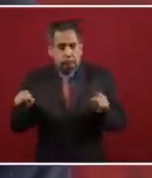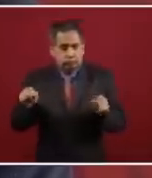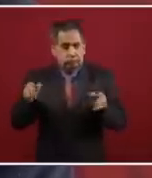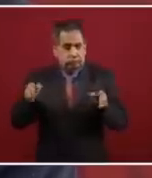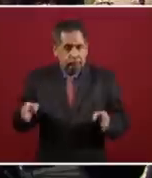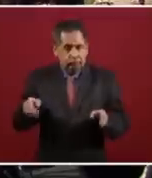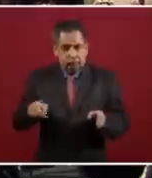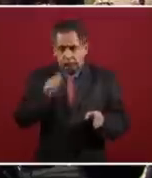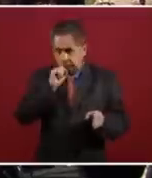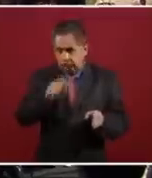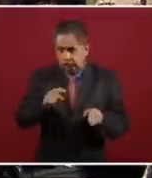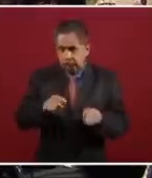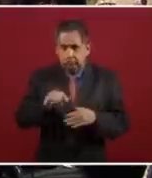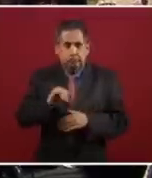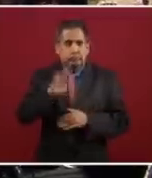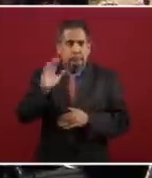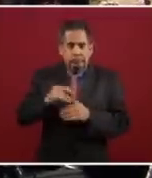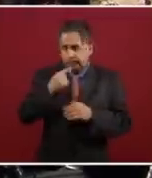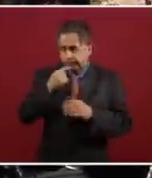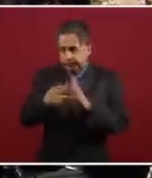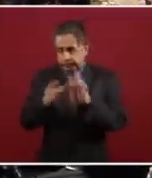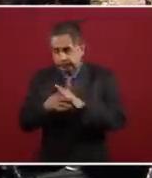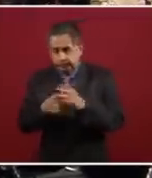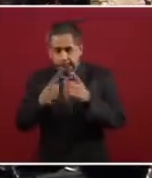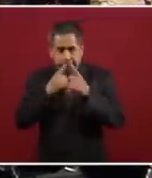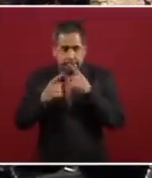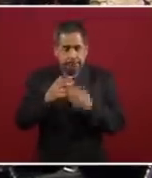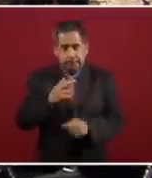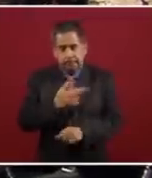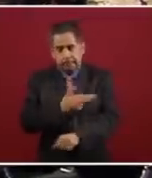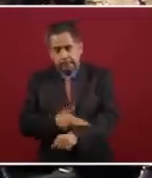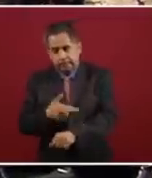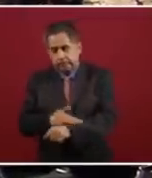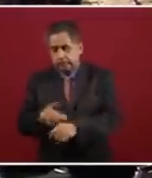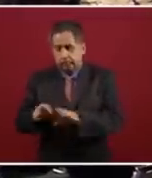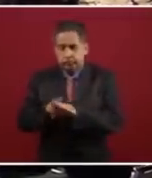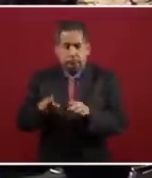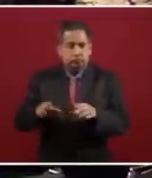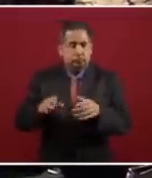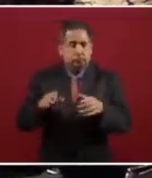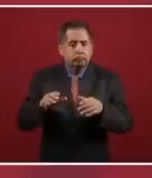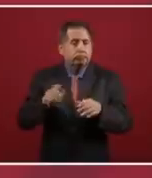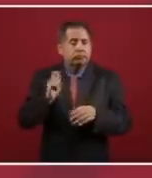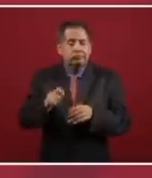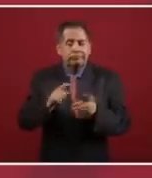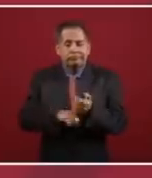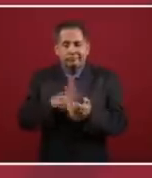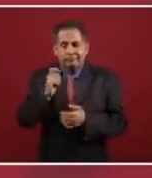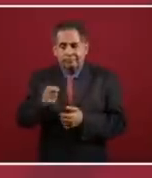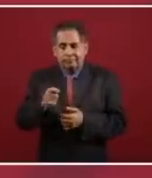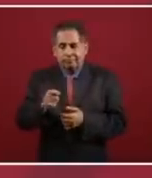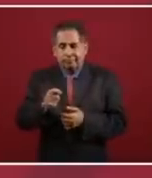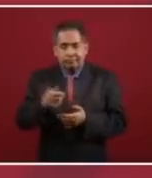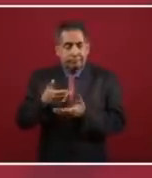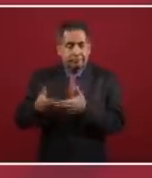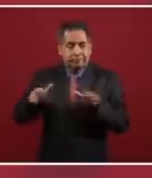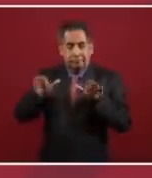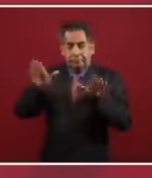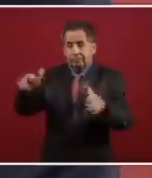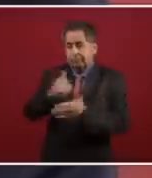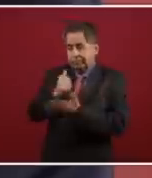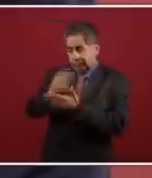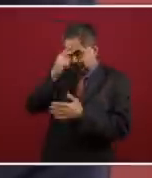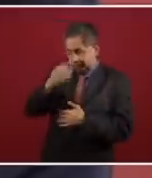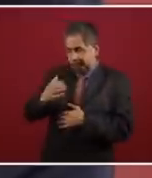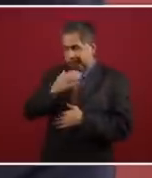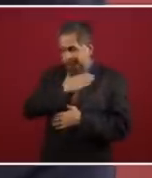2018-2024. Hablamos de que íbamos a resolver el problema de la saturación de el actual aeropuerto y ya